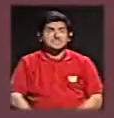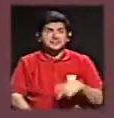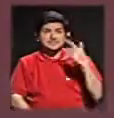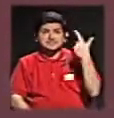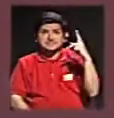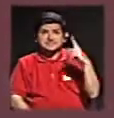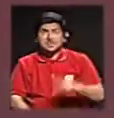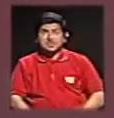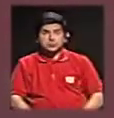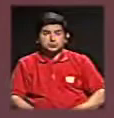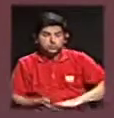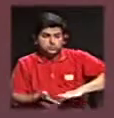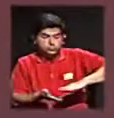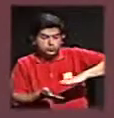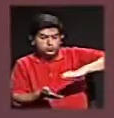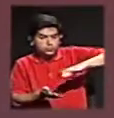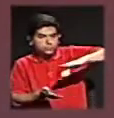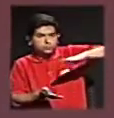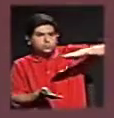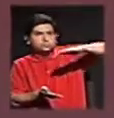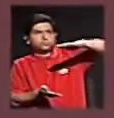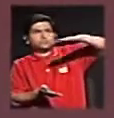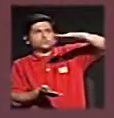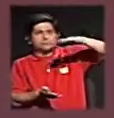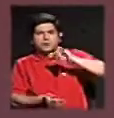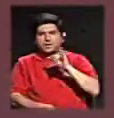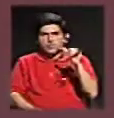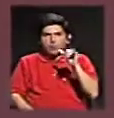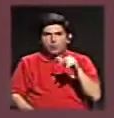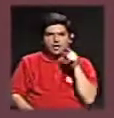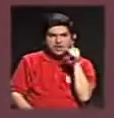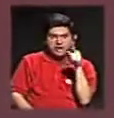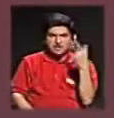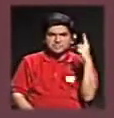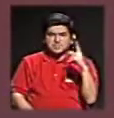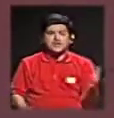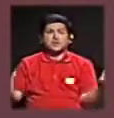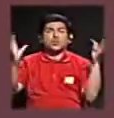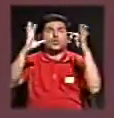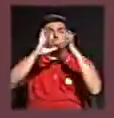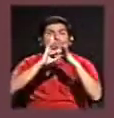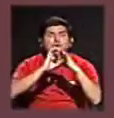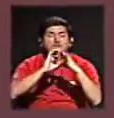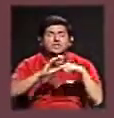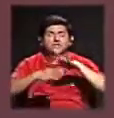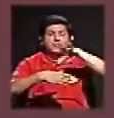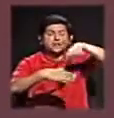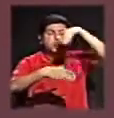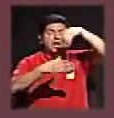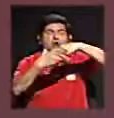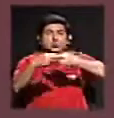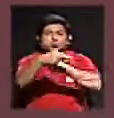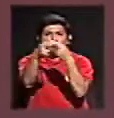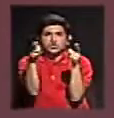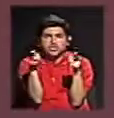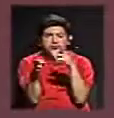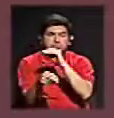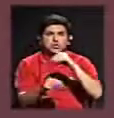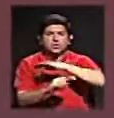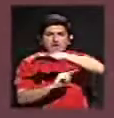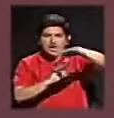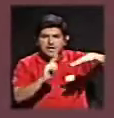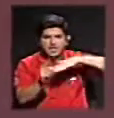amenazas cada vez mayores y cada vez más asociadas al contexto regional y al